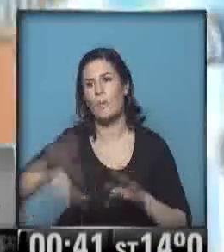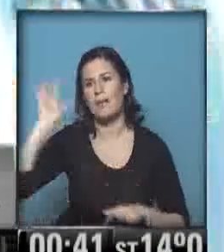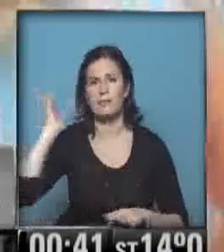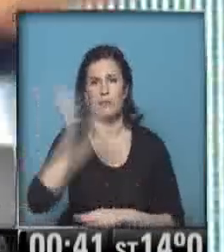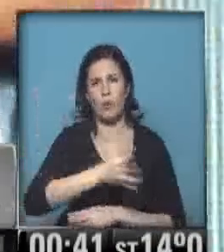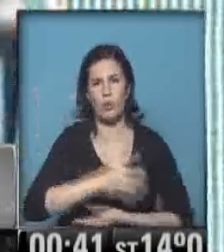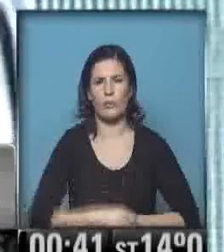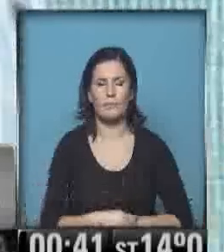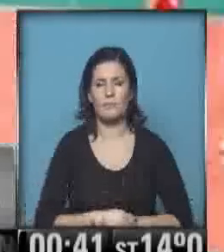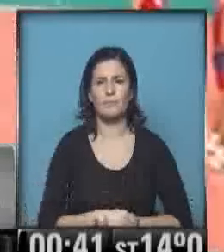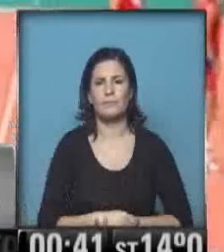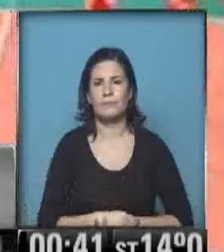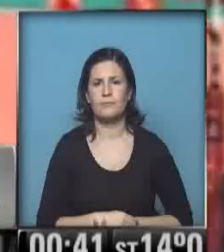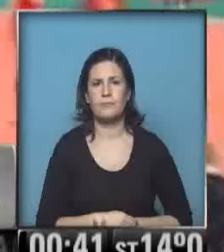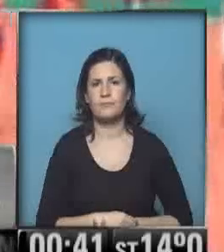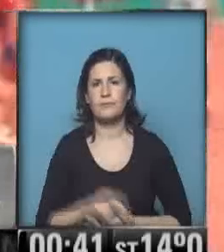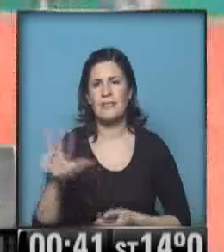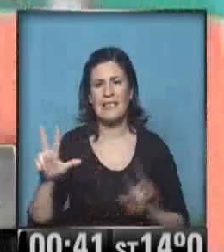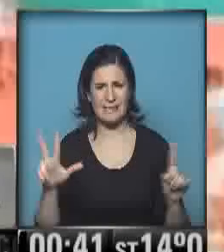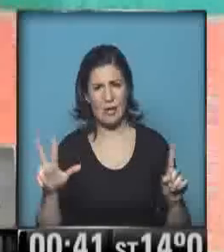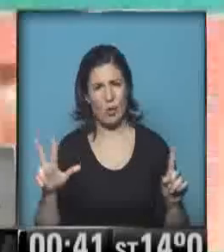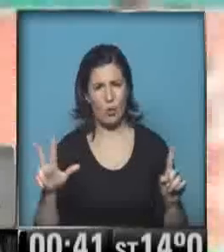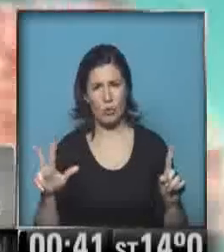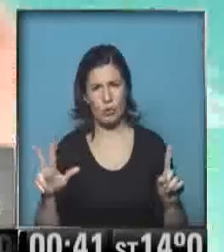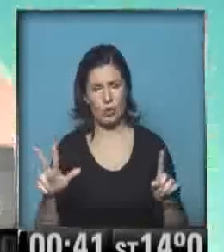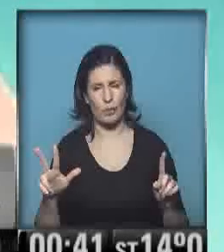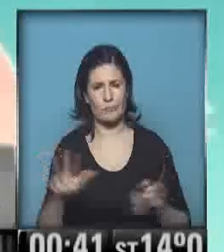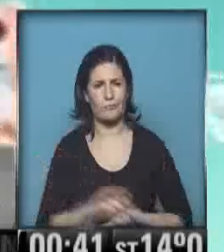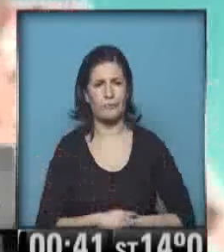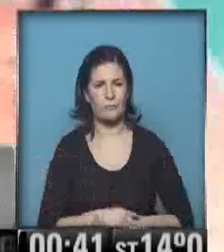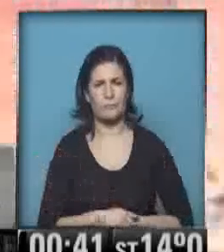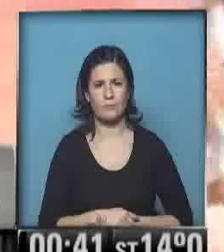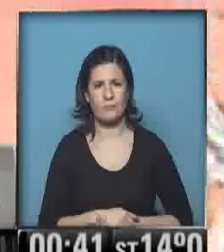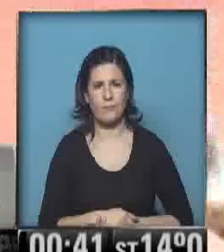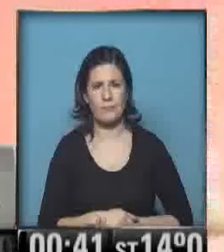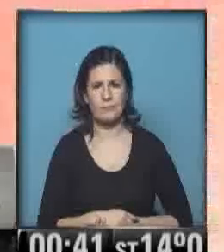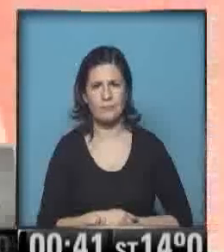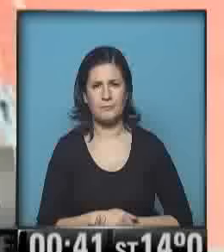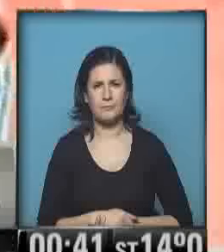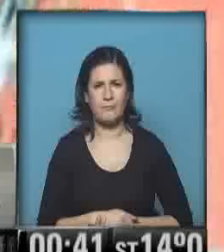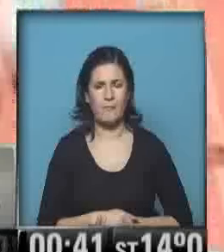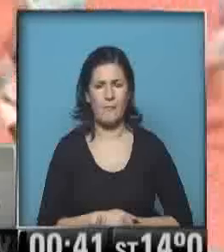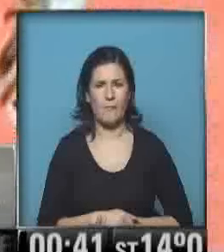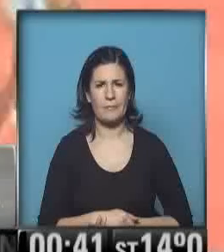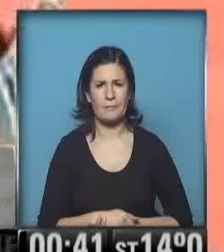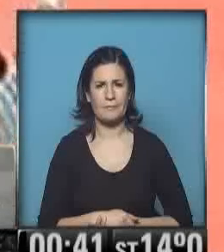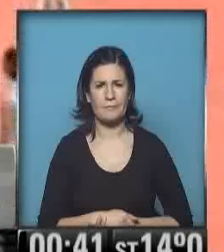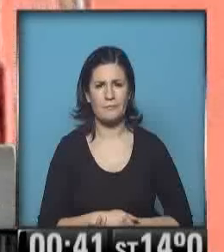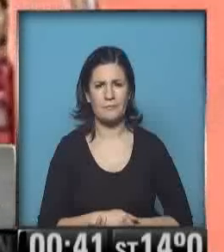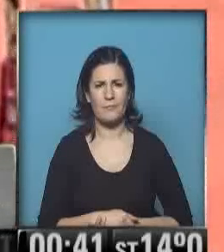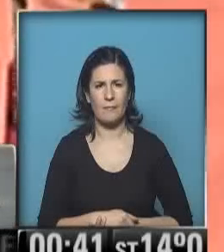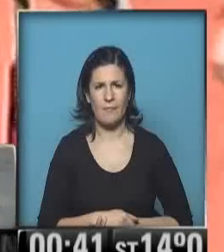nacional. 3-1, parciales de 25-17, 20-25, el segundo es el que ganó el conjunto nacional.